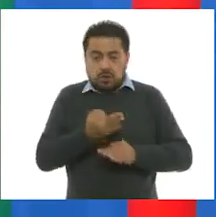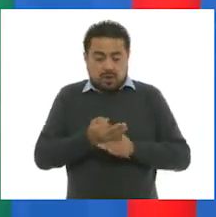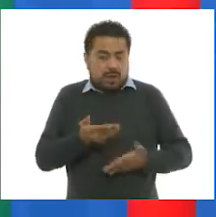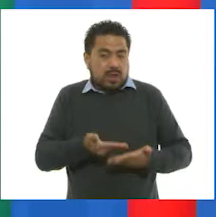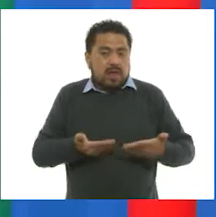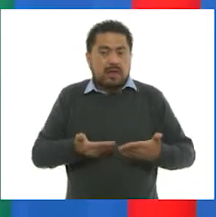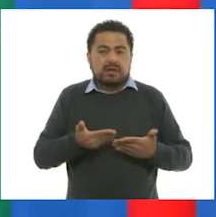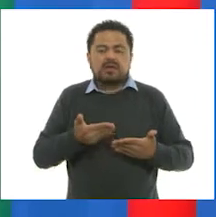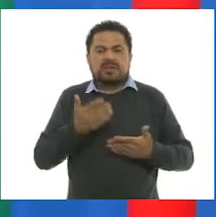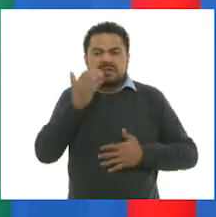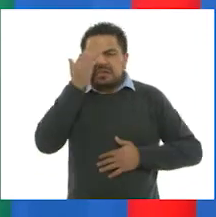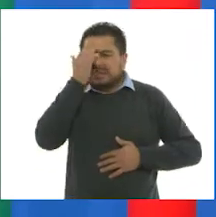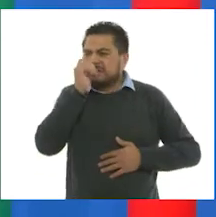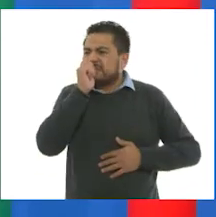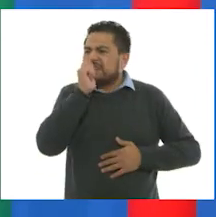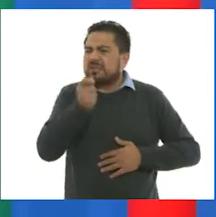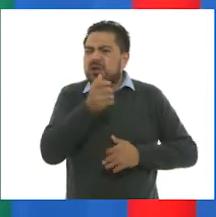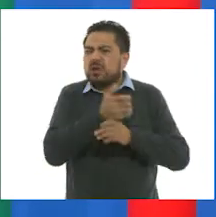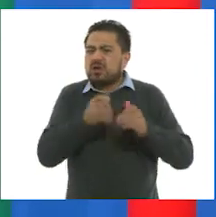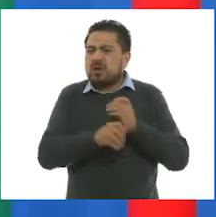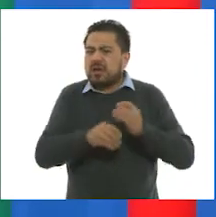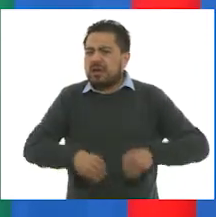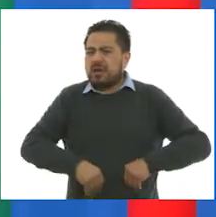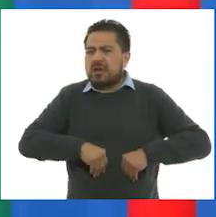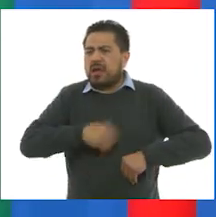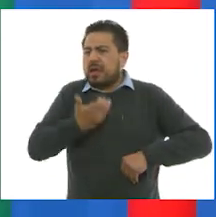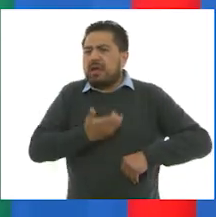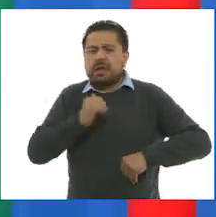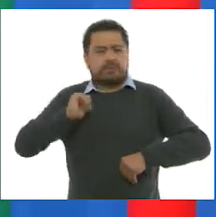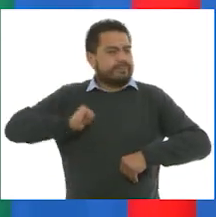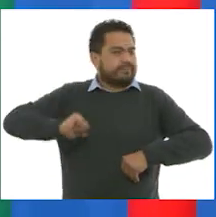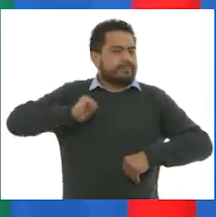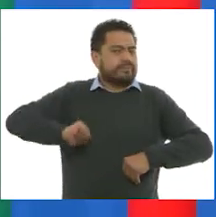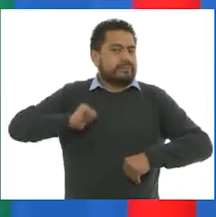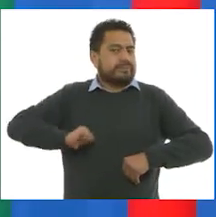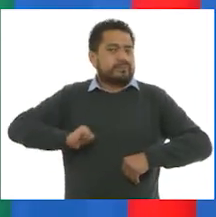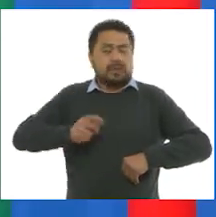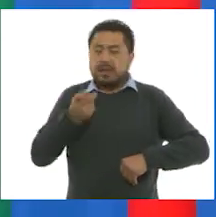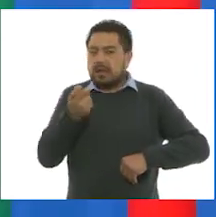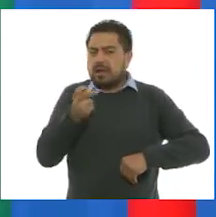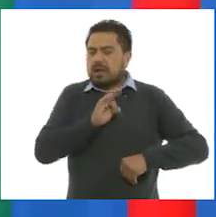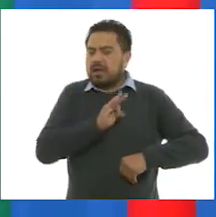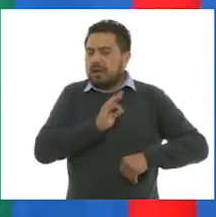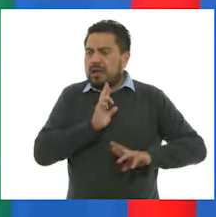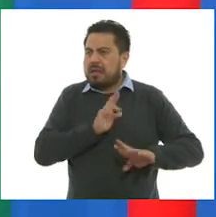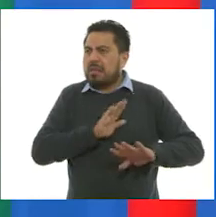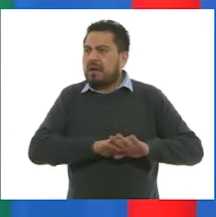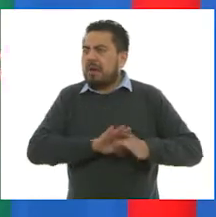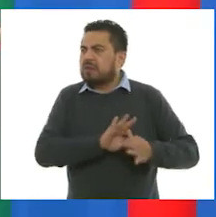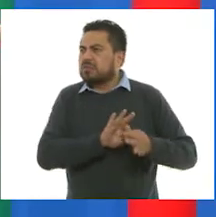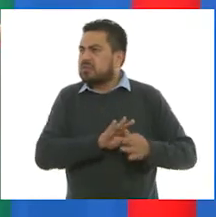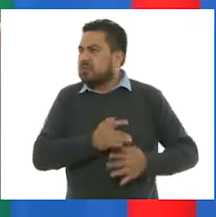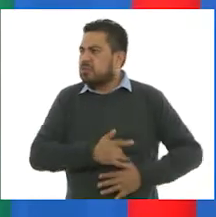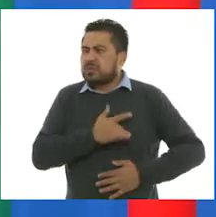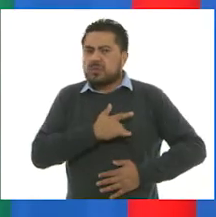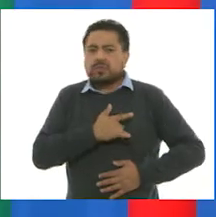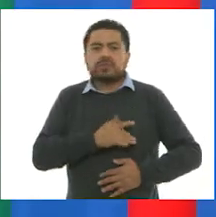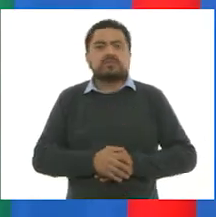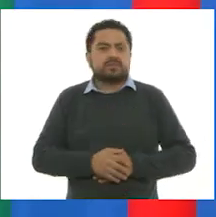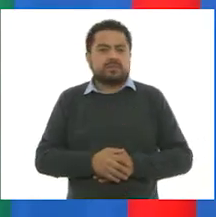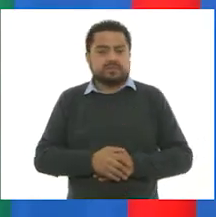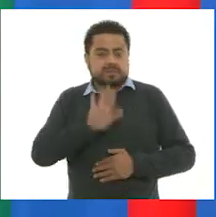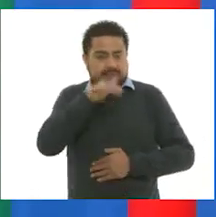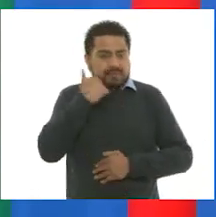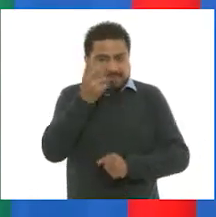ocasión vamos a conocer un aspecto de la vida cotidiana del pasado que sin duda les va a resultar muy familiar a todos, la educación.